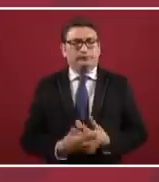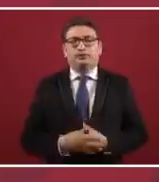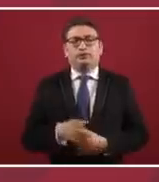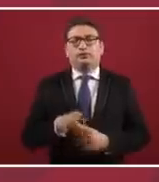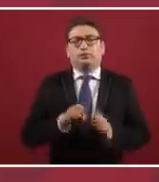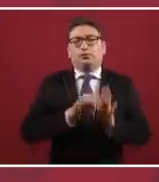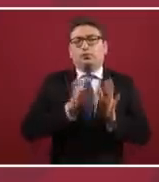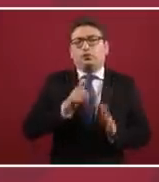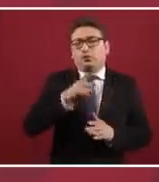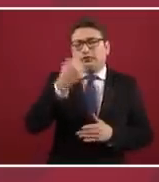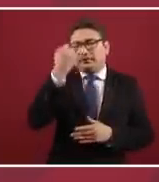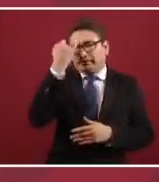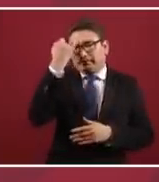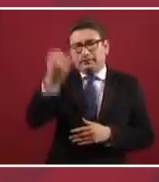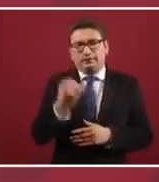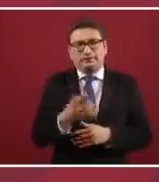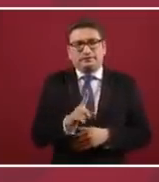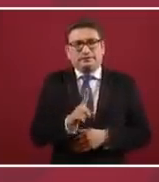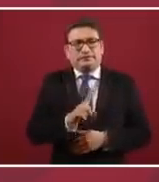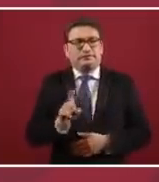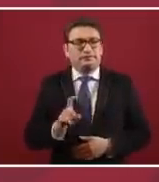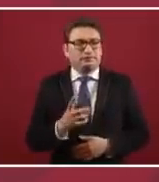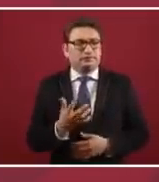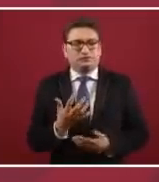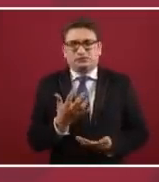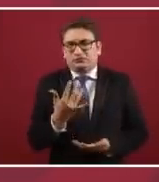100, 50